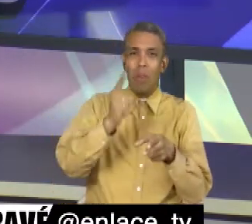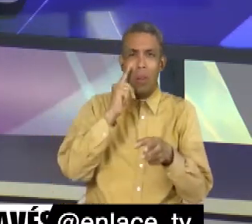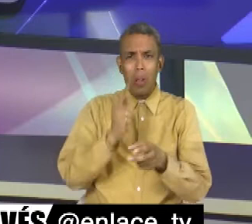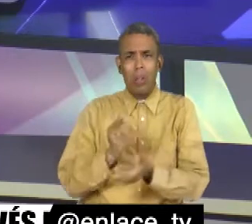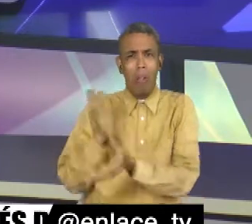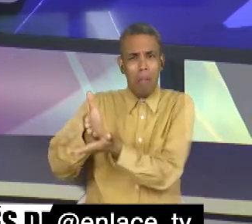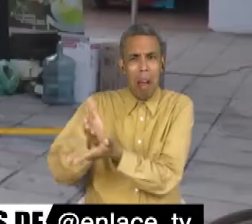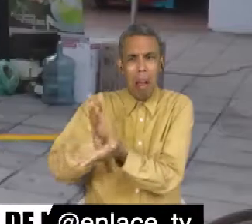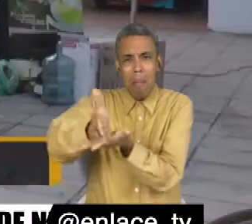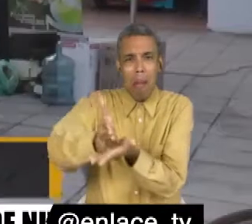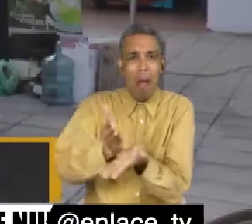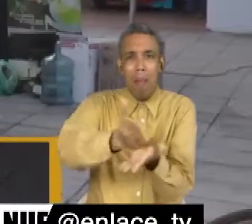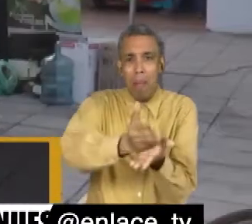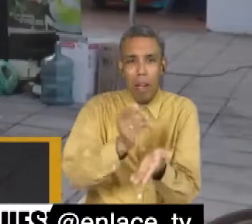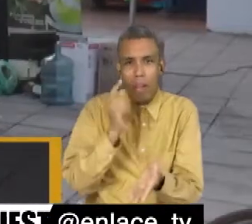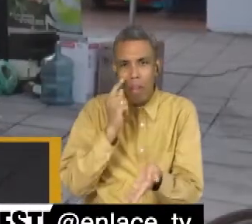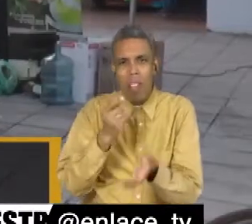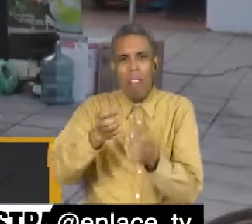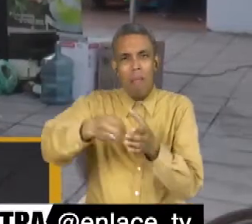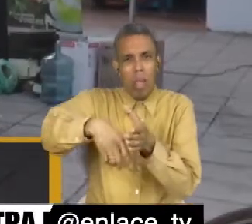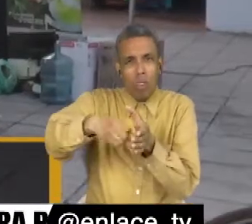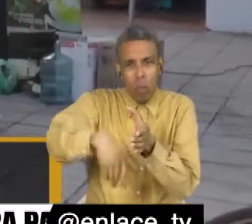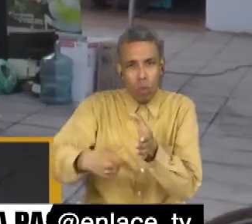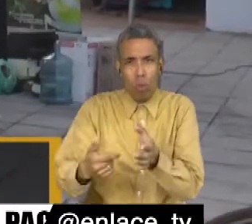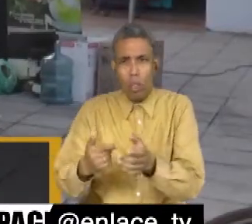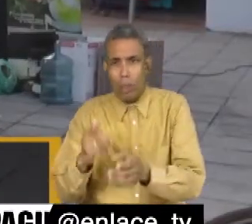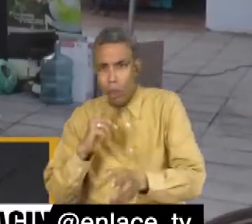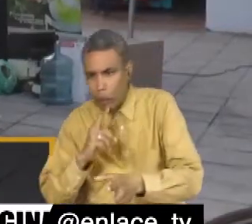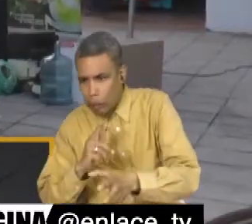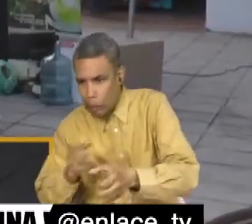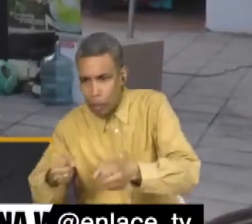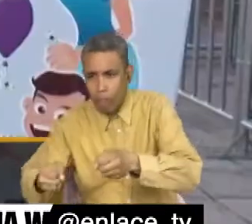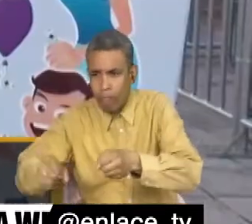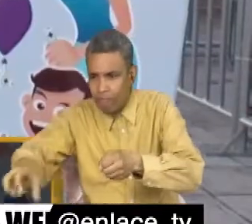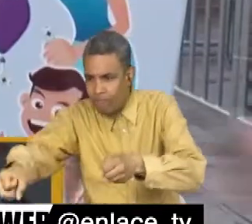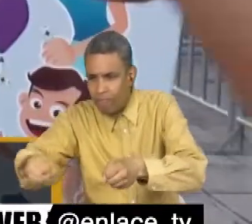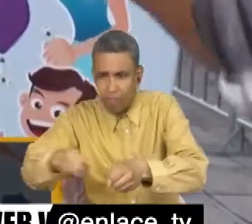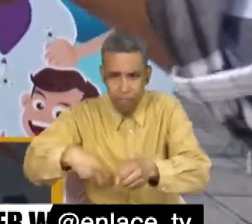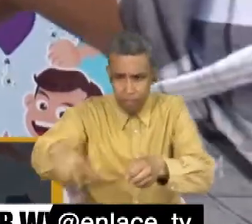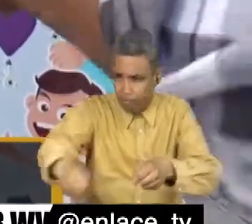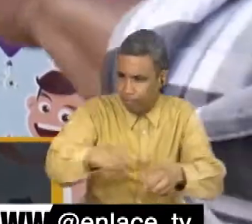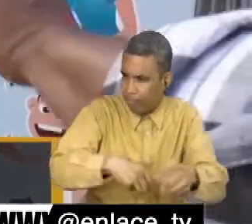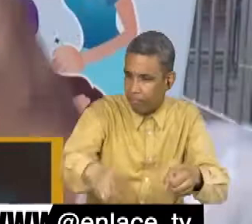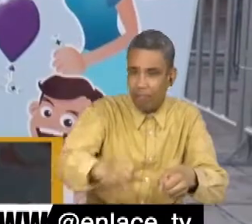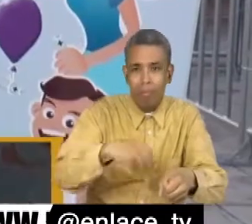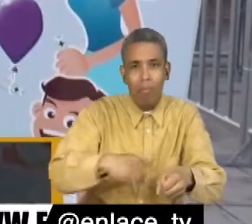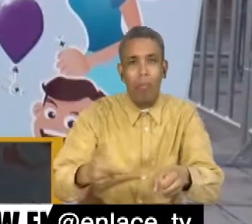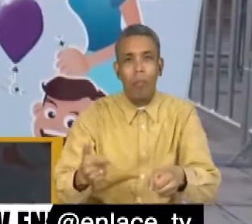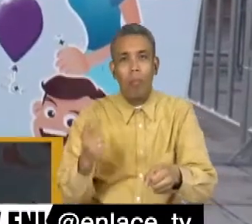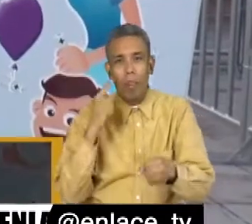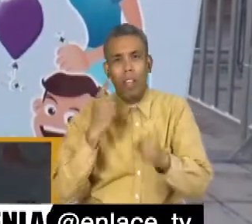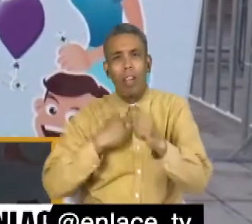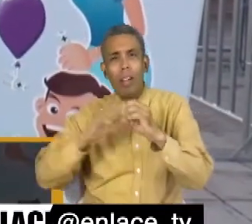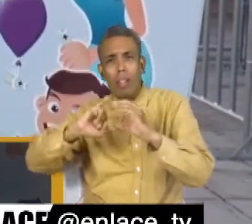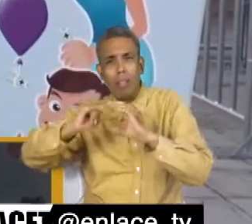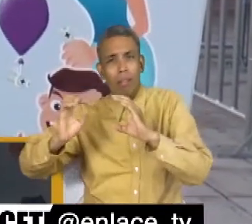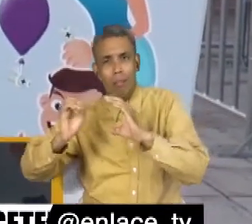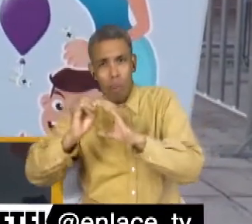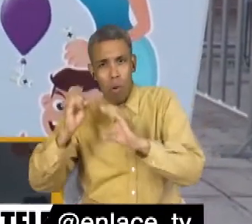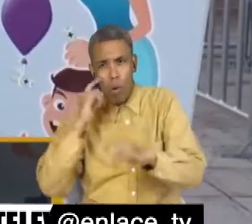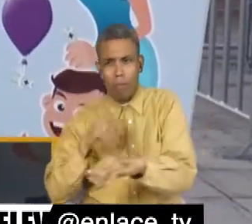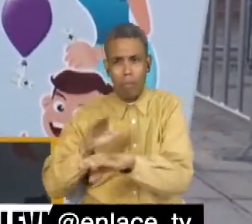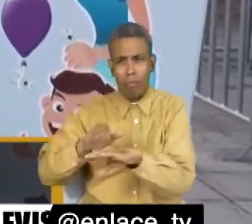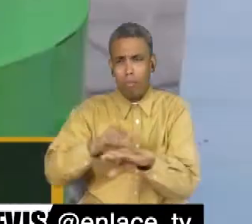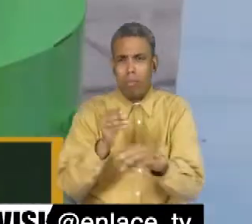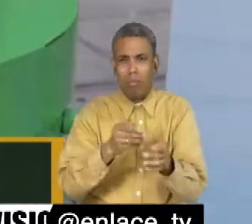otros. El próximo 17 y 18 de mayo en el Centro Comercial San Silvestre, la Policía de Medio Ambiente adelantará una campaña para